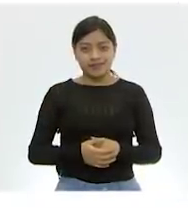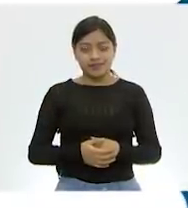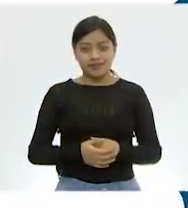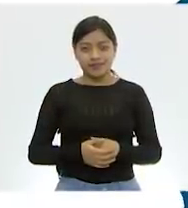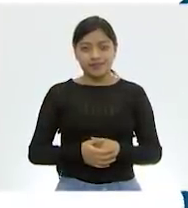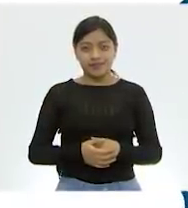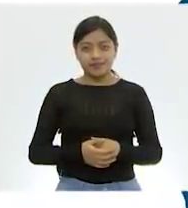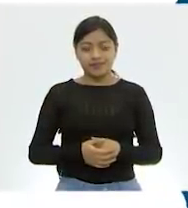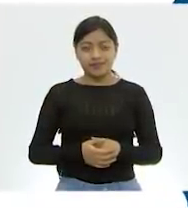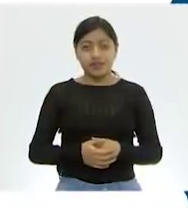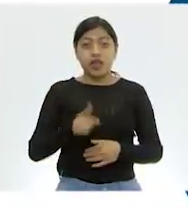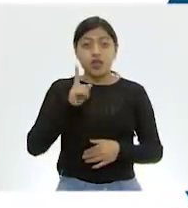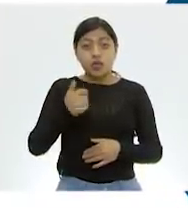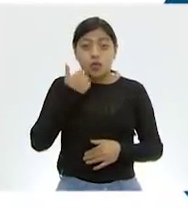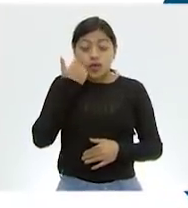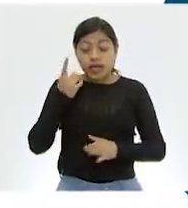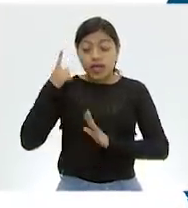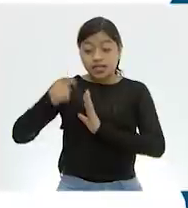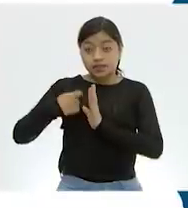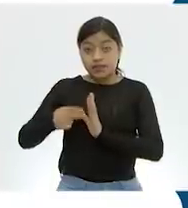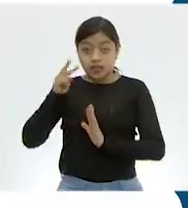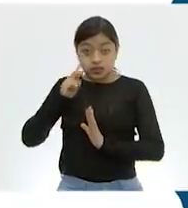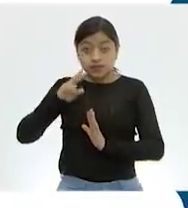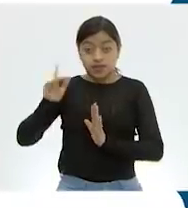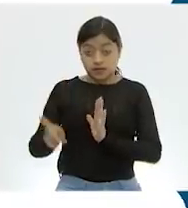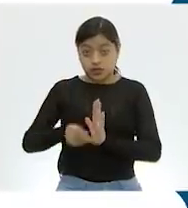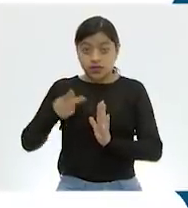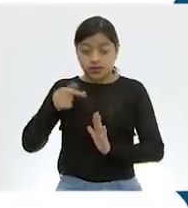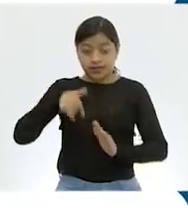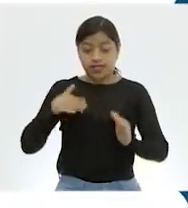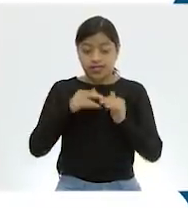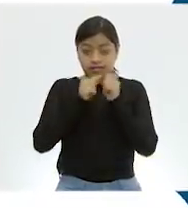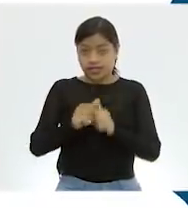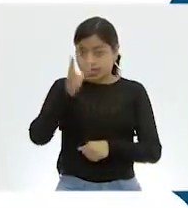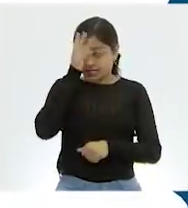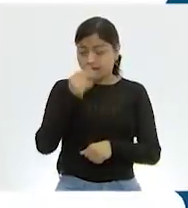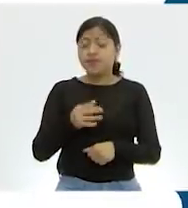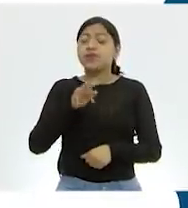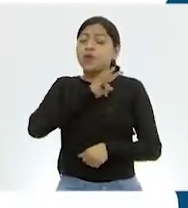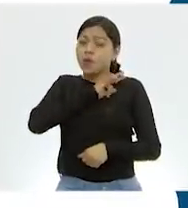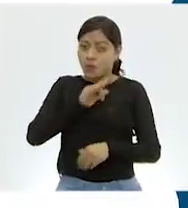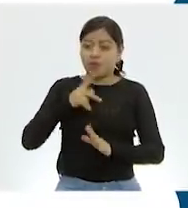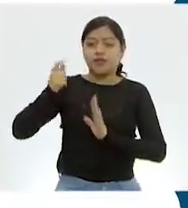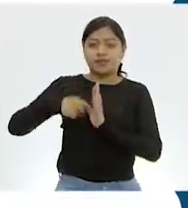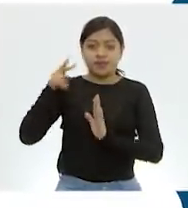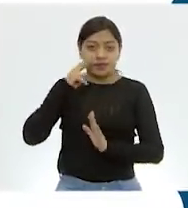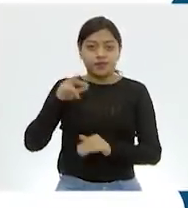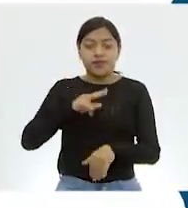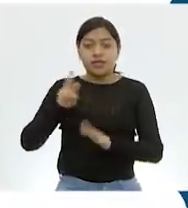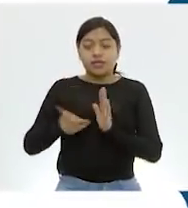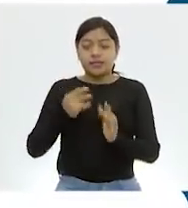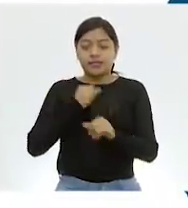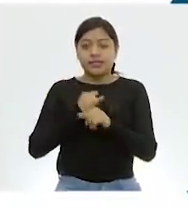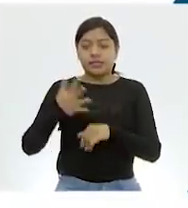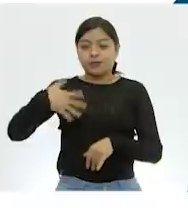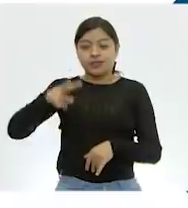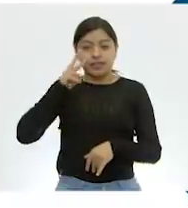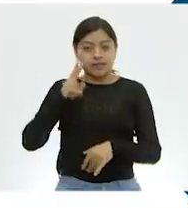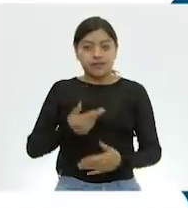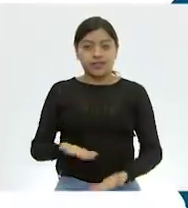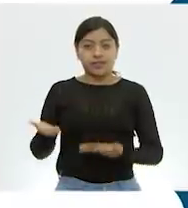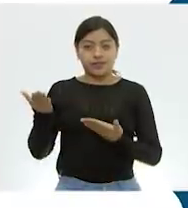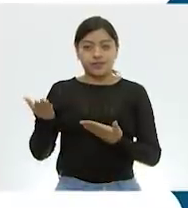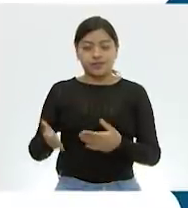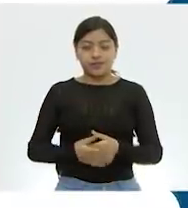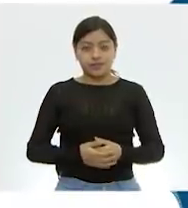conalitec.cep.gov.mx. Si quieres volver a ver el programa de Aprende en Casa, lo puedes encontrar en la siguiente liga,